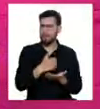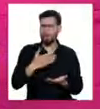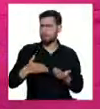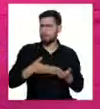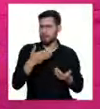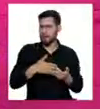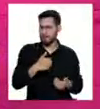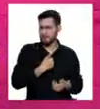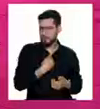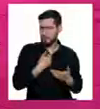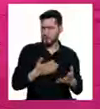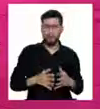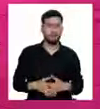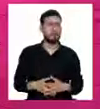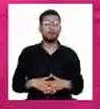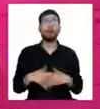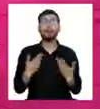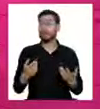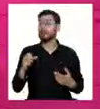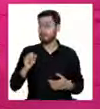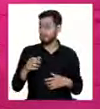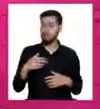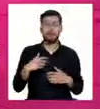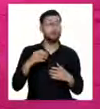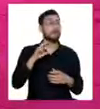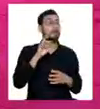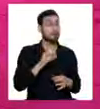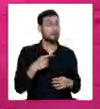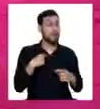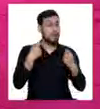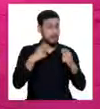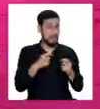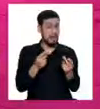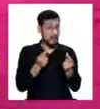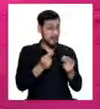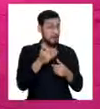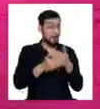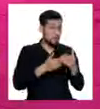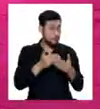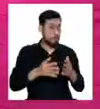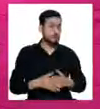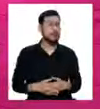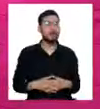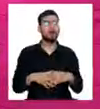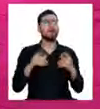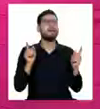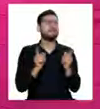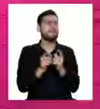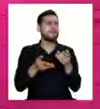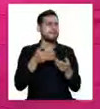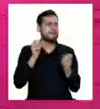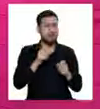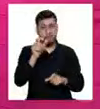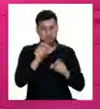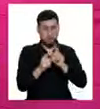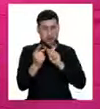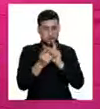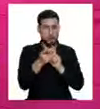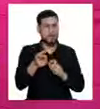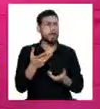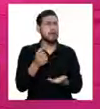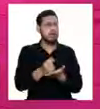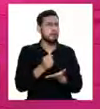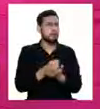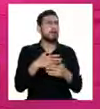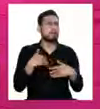fácil y en realidad lo es. Y hemos tratado, exacto. Hemos tratado de agilizar los procedimientos para ir de cara al ciudadano y que el